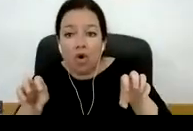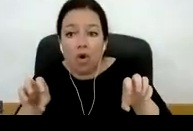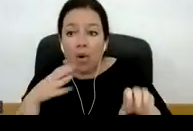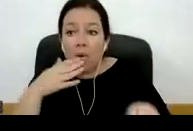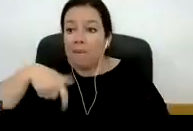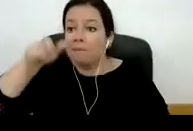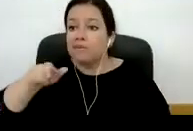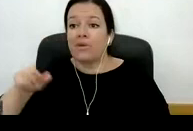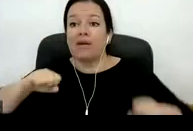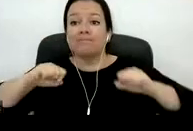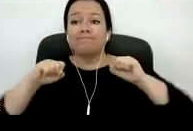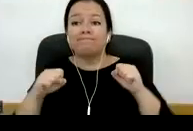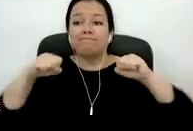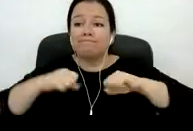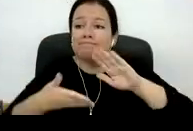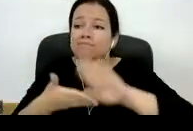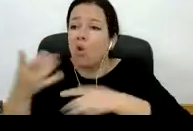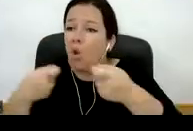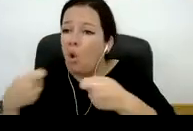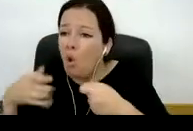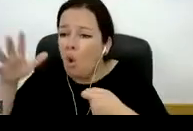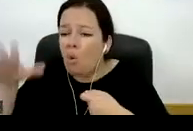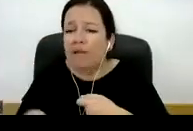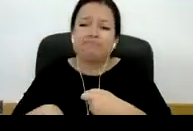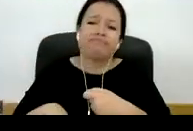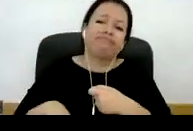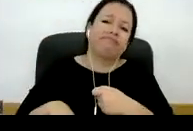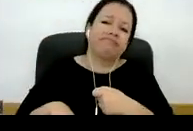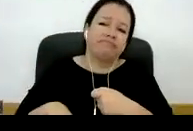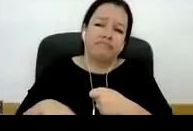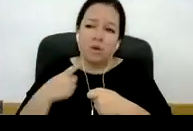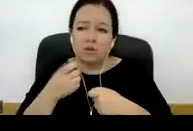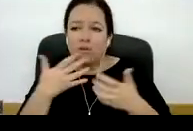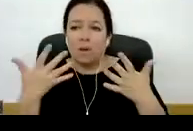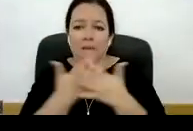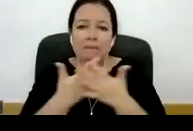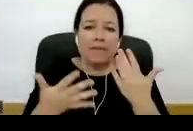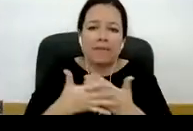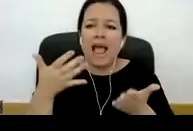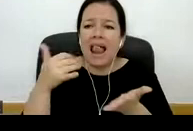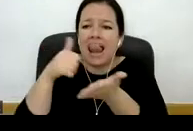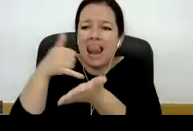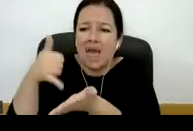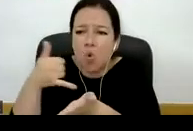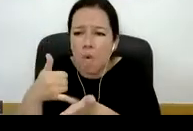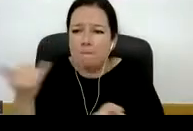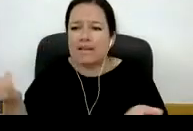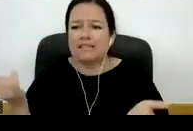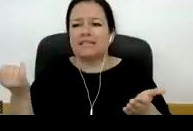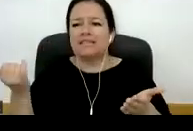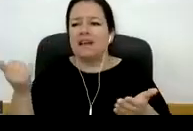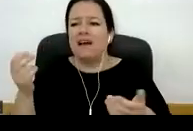persona no sale de su casa, conseguir una proteína completa, ya tenemos que empezar a mezclar legumbres con